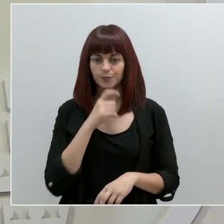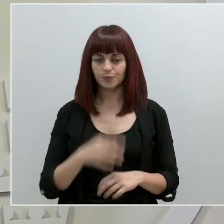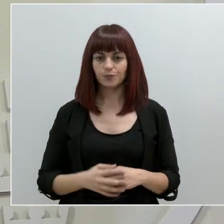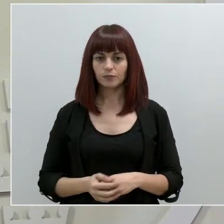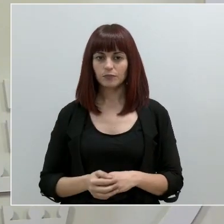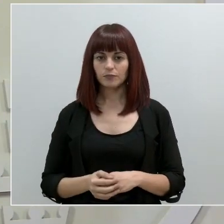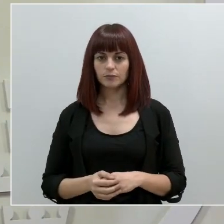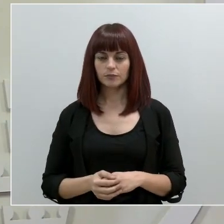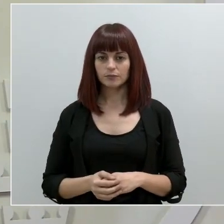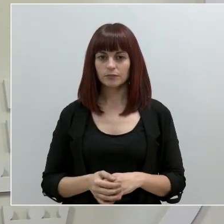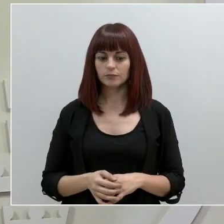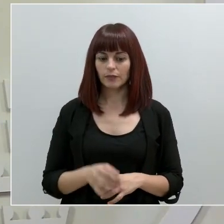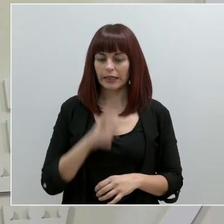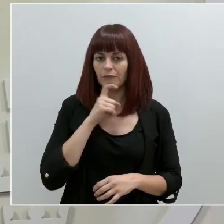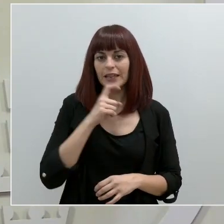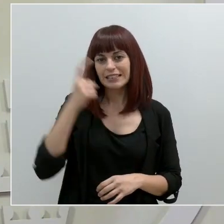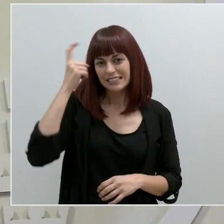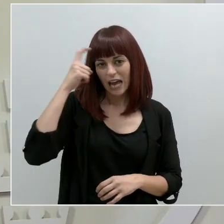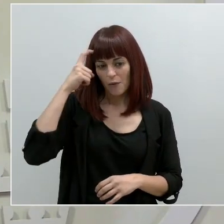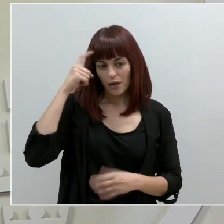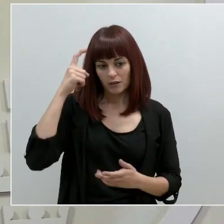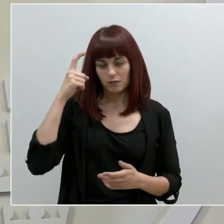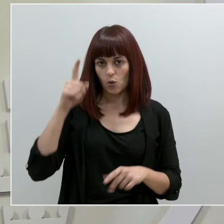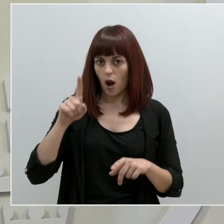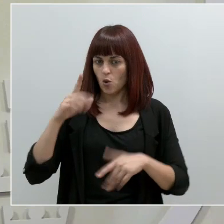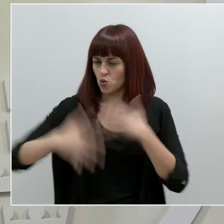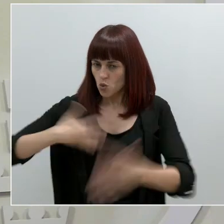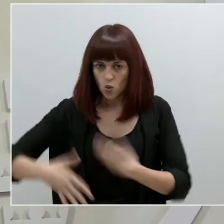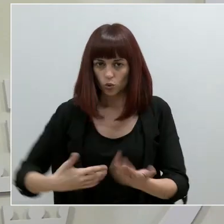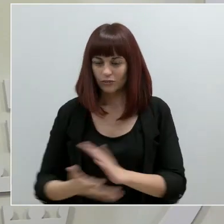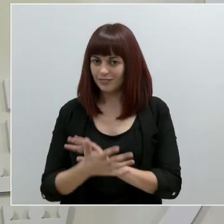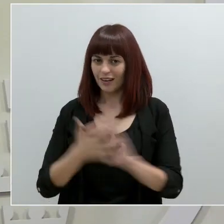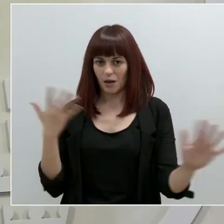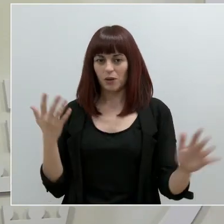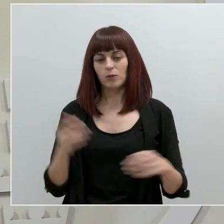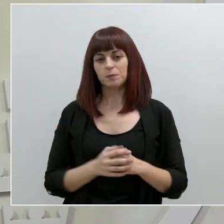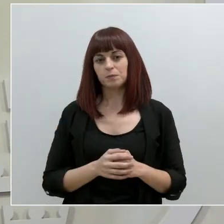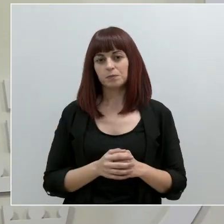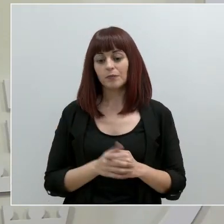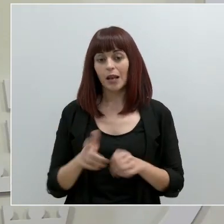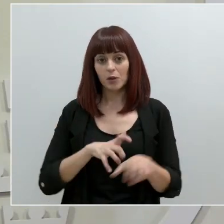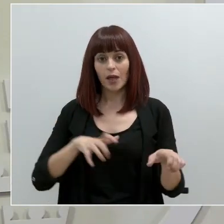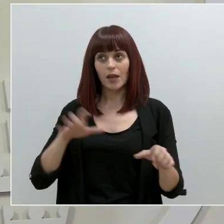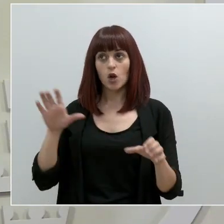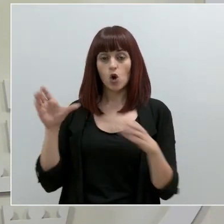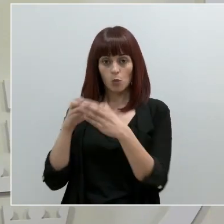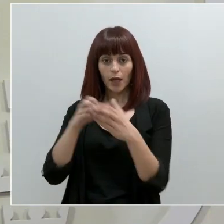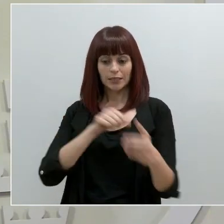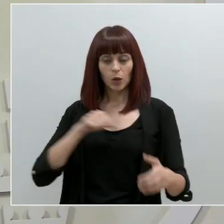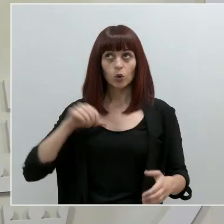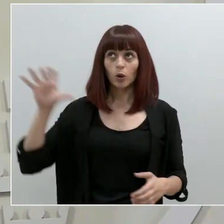de saber que se iban a producir a ese ritmo. Y, de hecho, en la mayoría de las comunidades autónomas no se